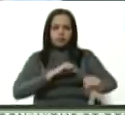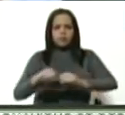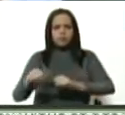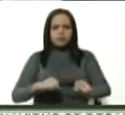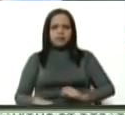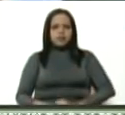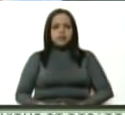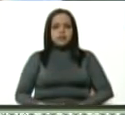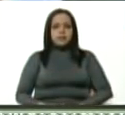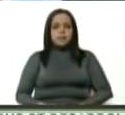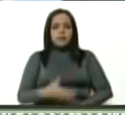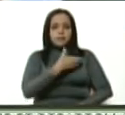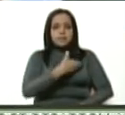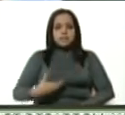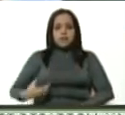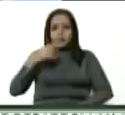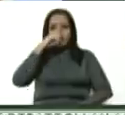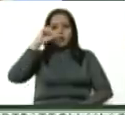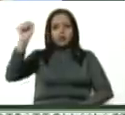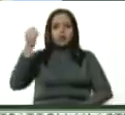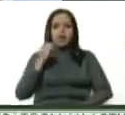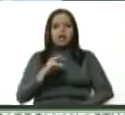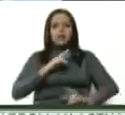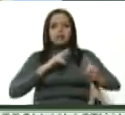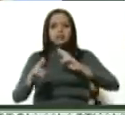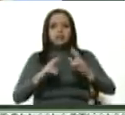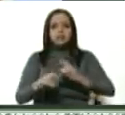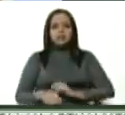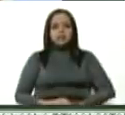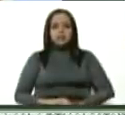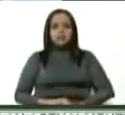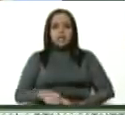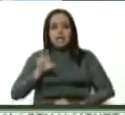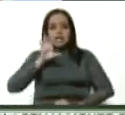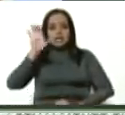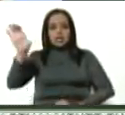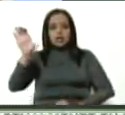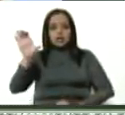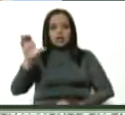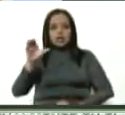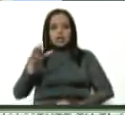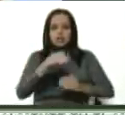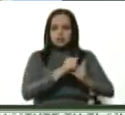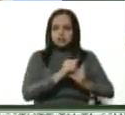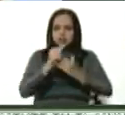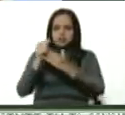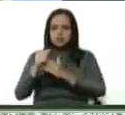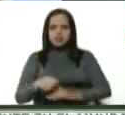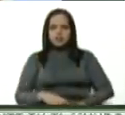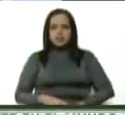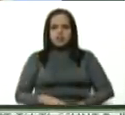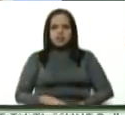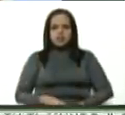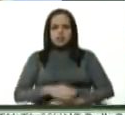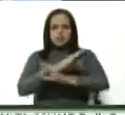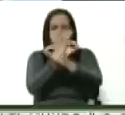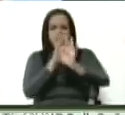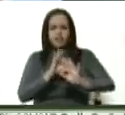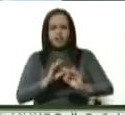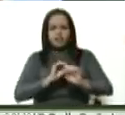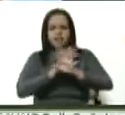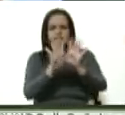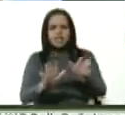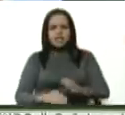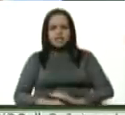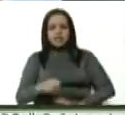presidente Nicolás Maduro dirige las relaciones exteriores de Venezuela con un tino y un pulso. En nuestra